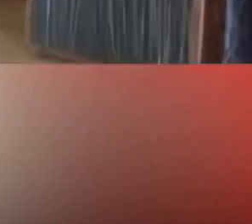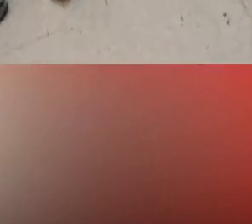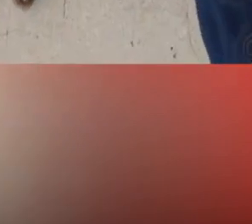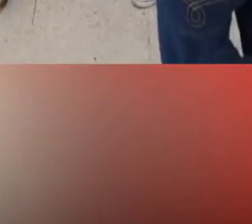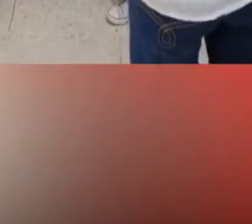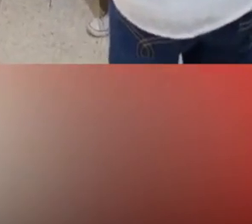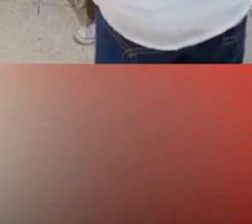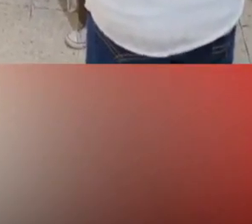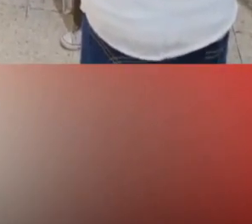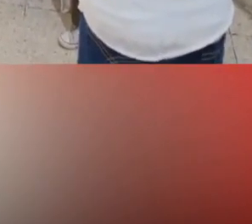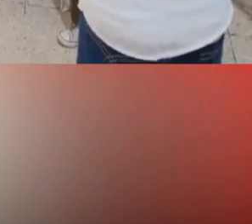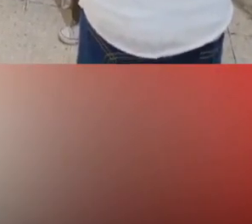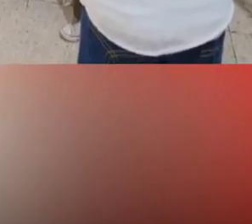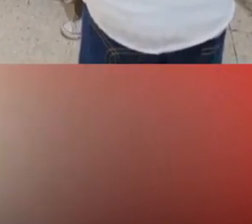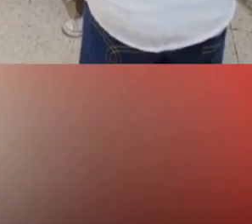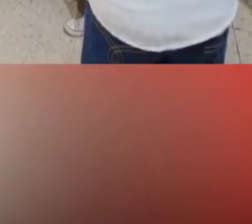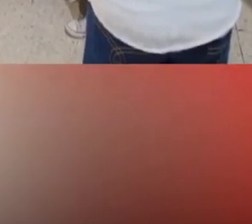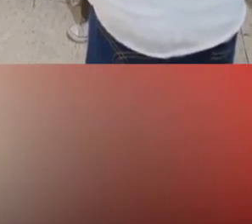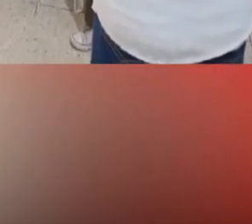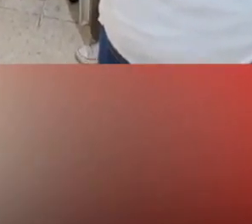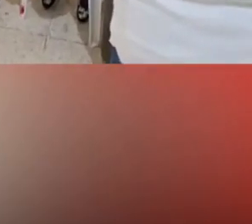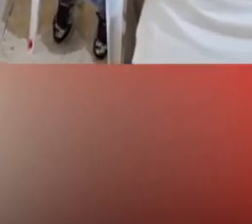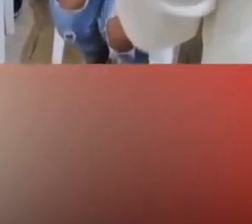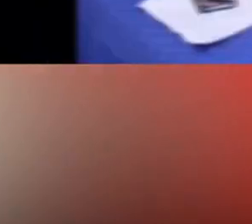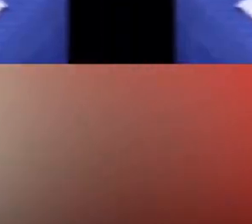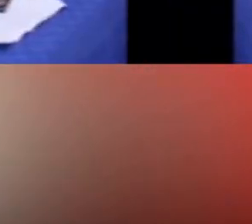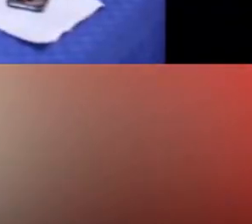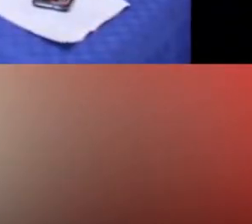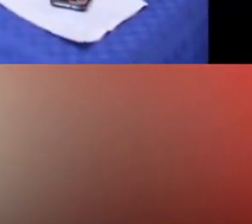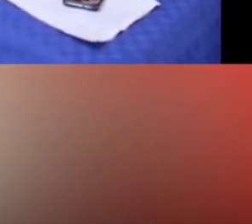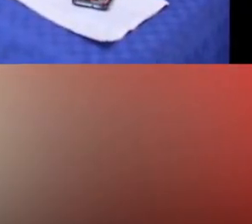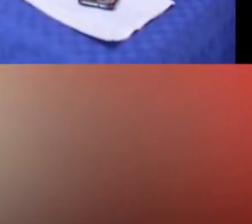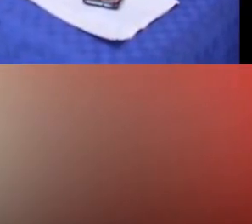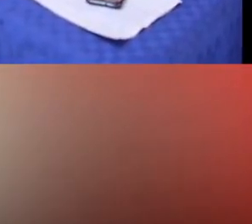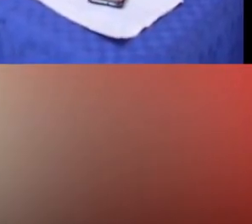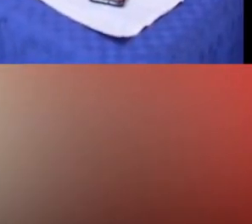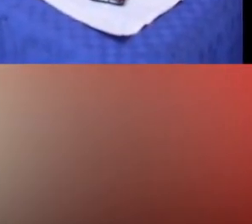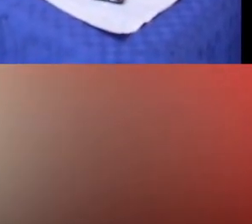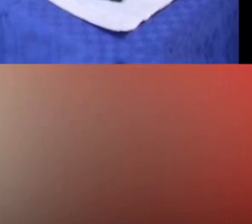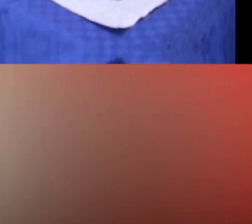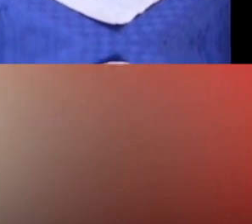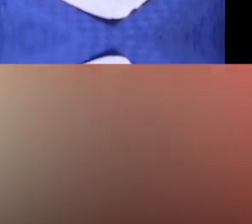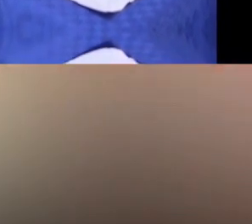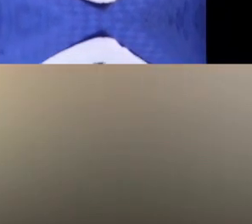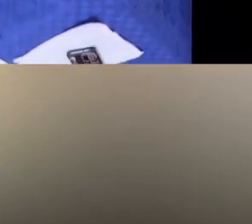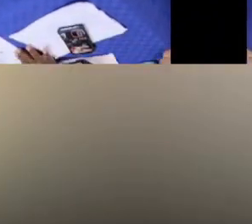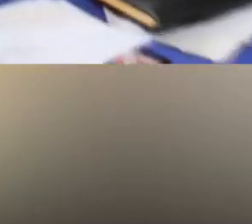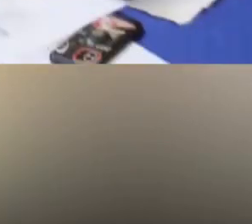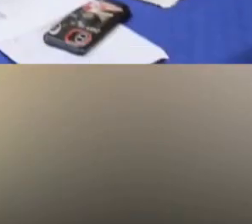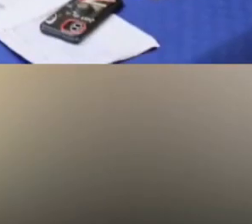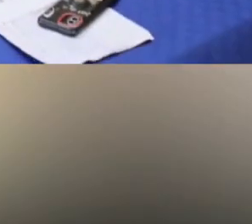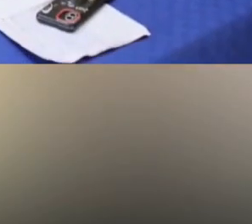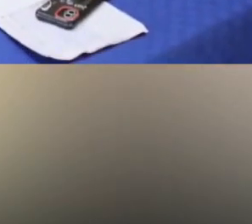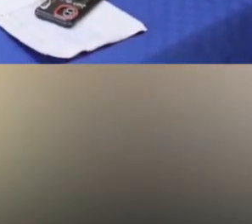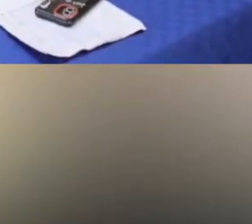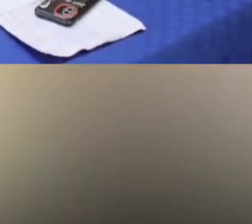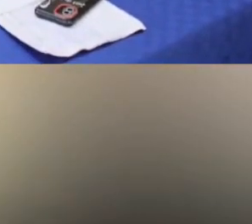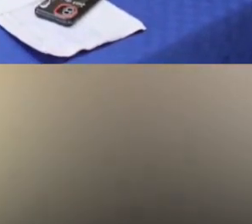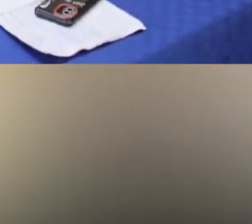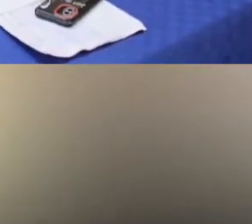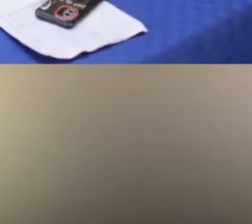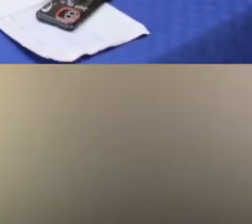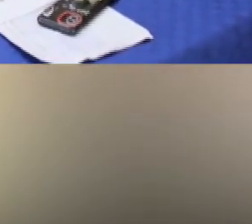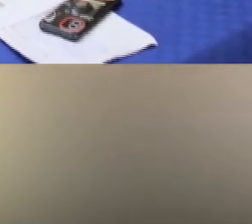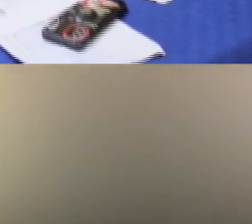material de construcción para poder hacer esas es esas obras eh eh nosotros ahí